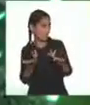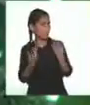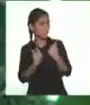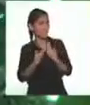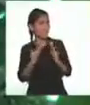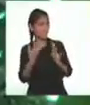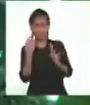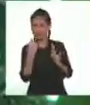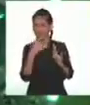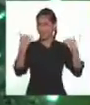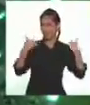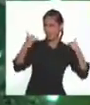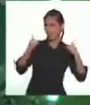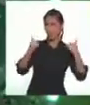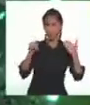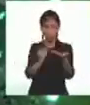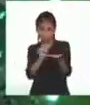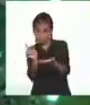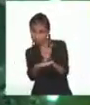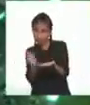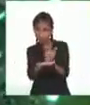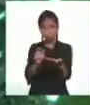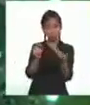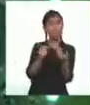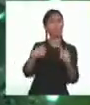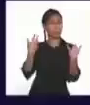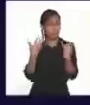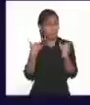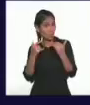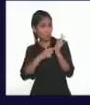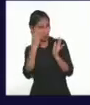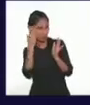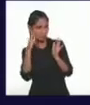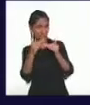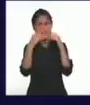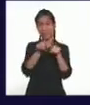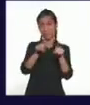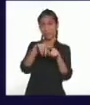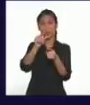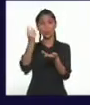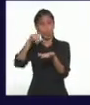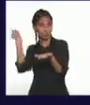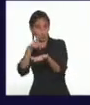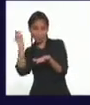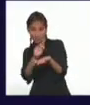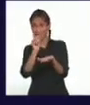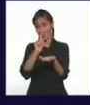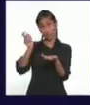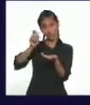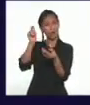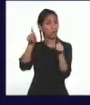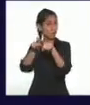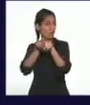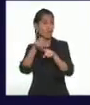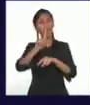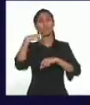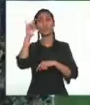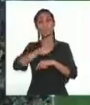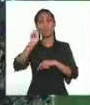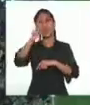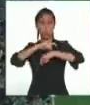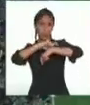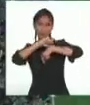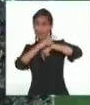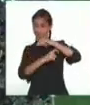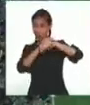que es usual en los juegos de mesa contar con fichas que nos representen. Y también un dado. A veces se usa un reloj para tomar el tiempo.